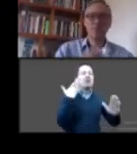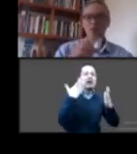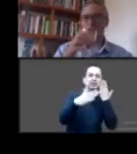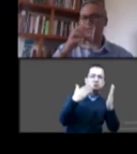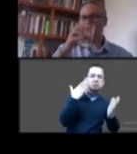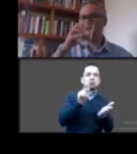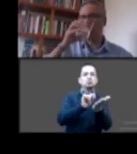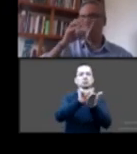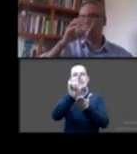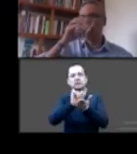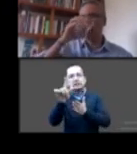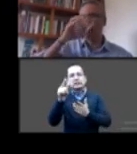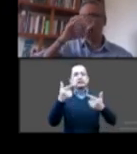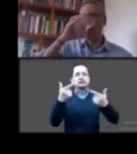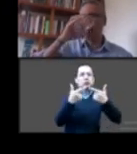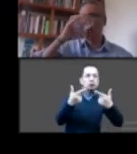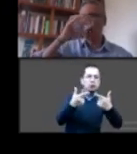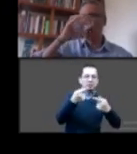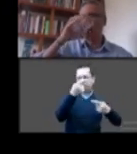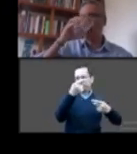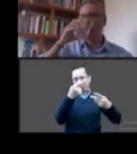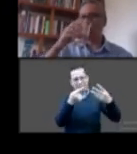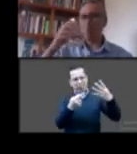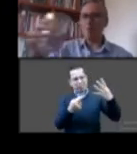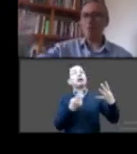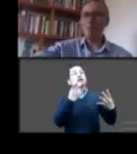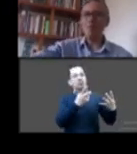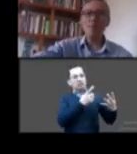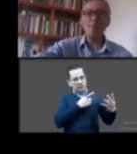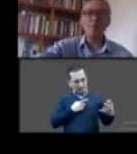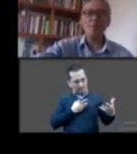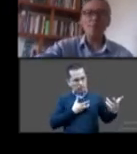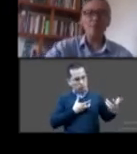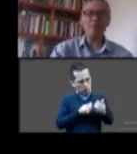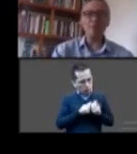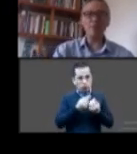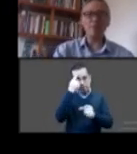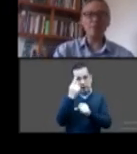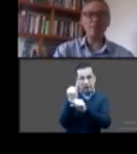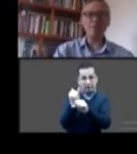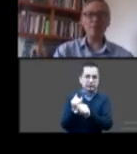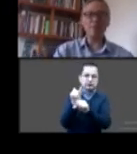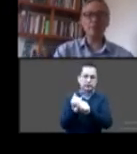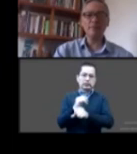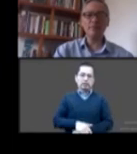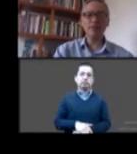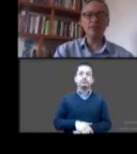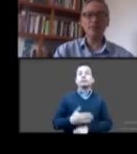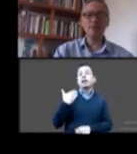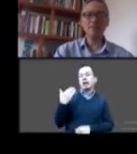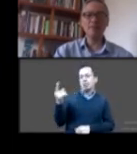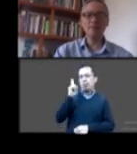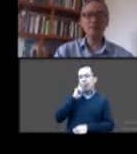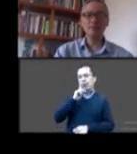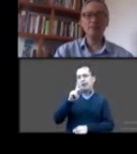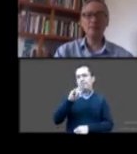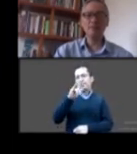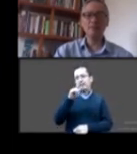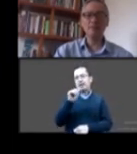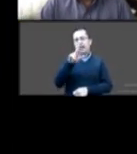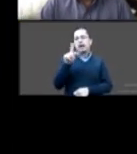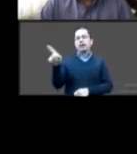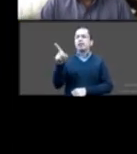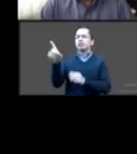estas empresas que también colaboran bastante en el tema de la investigación. Ya lo decía Pilar, está el Centro Nacional